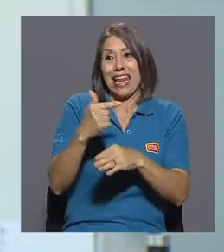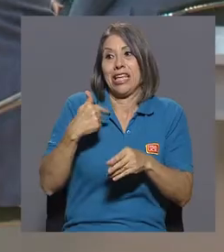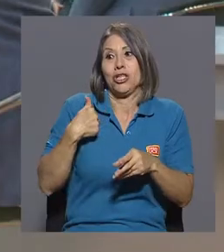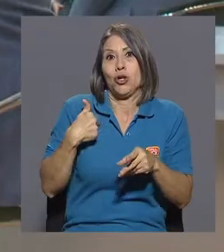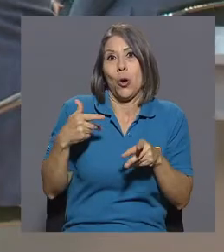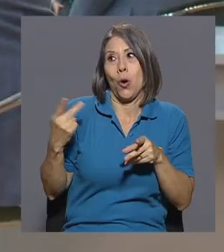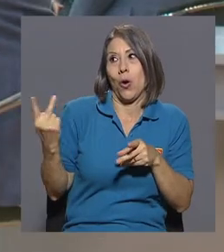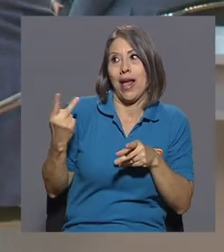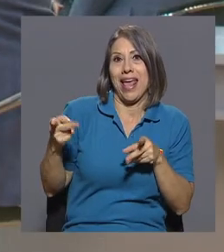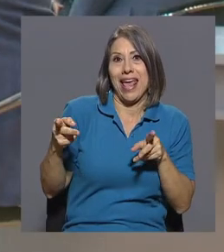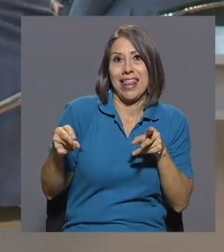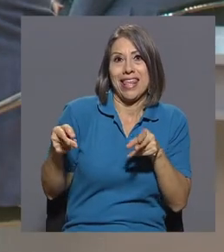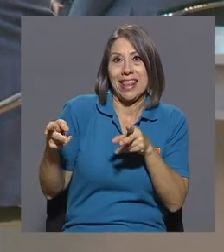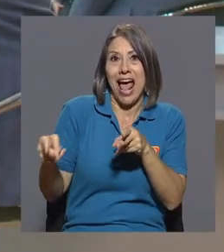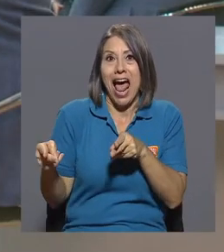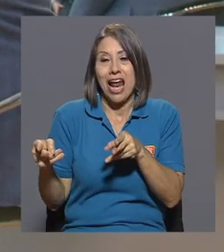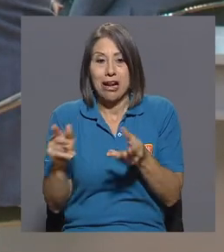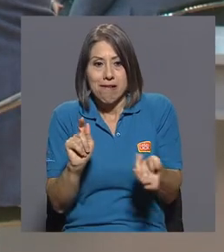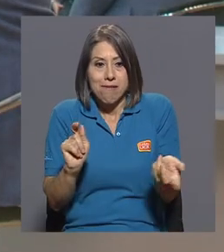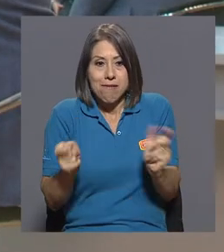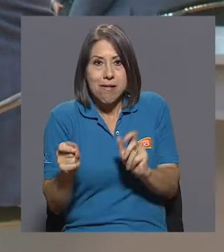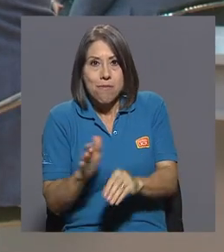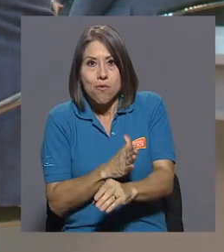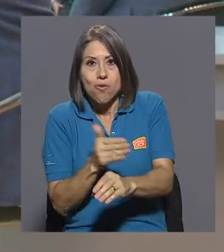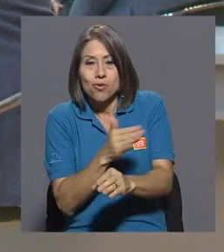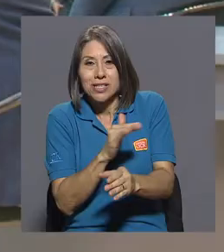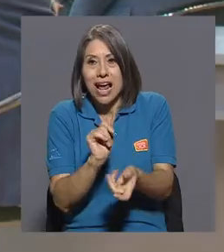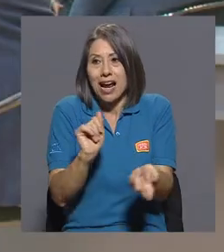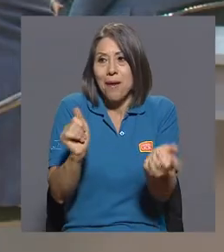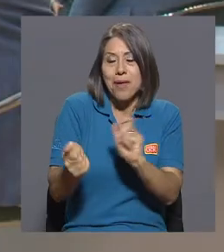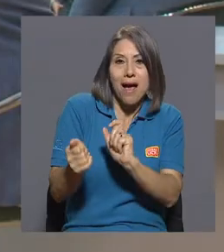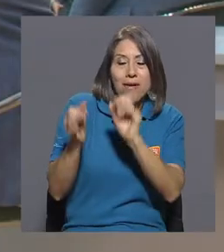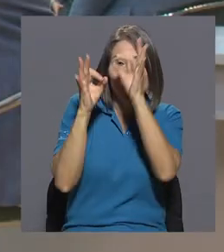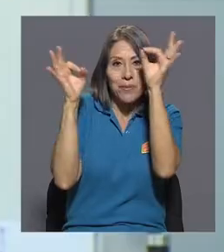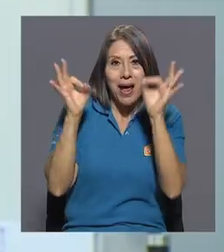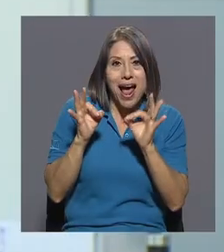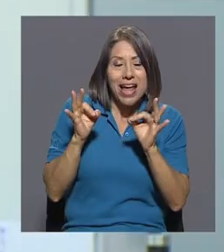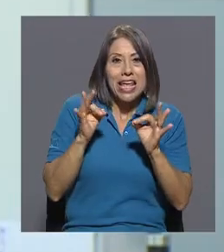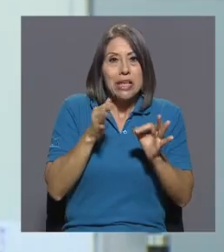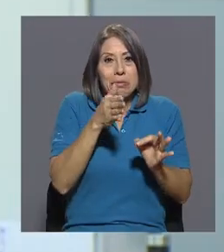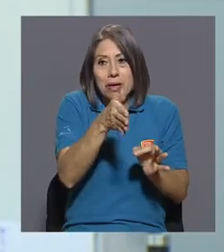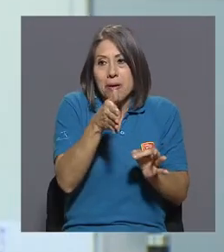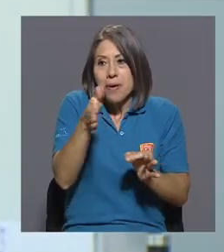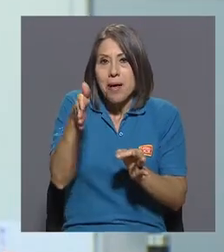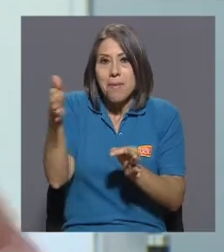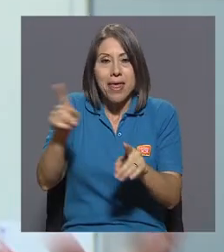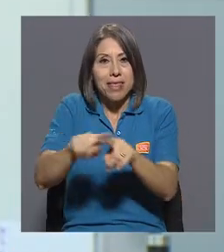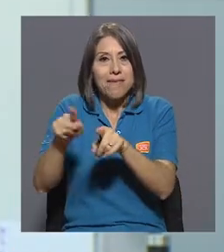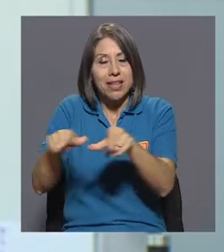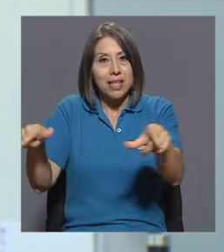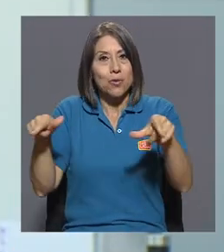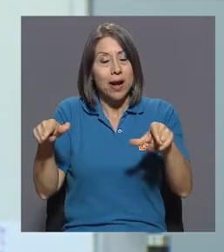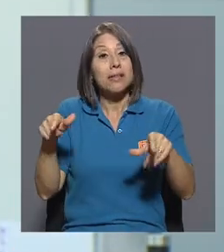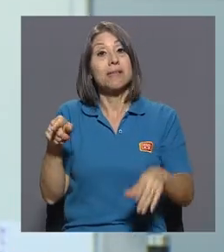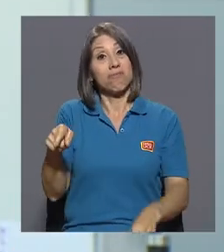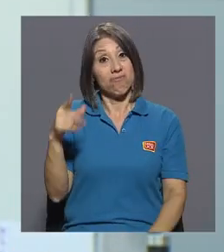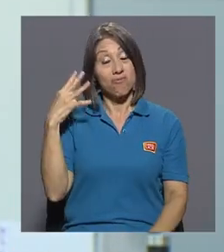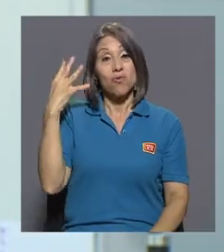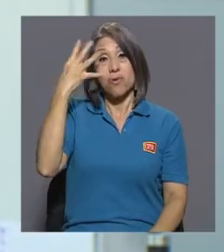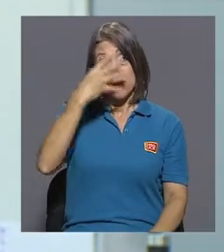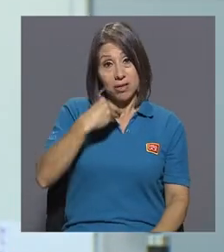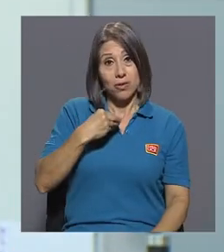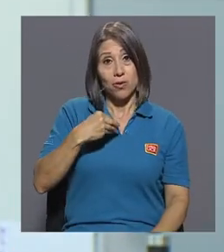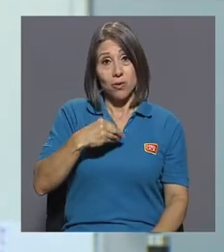música y todo y cambiábamos imagen, íbamos a diferentes lugares y fue muy, muy lindo. Y de ahí fue que